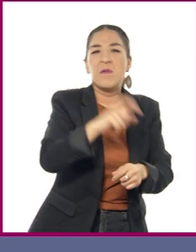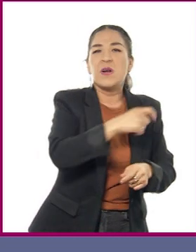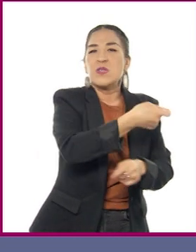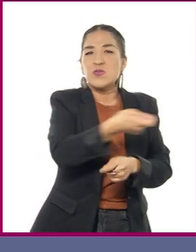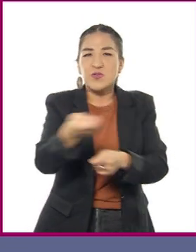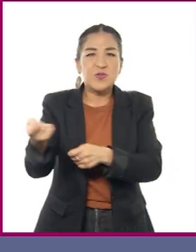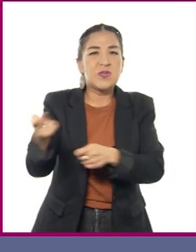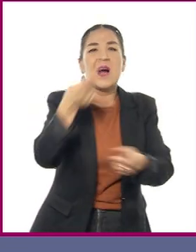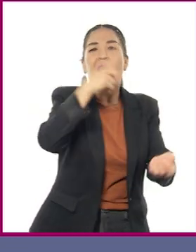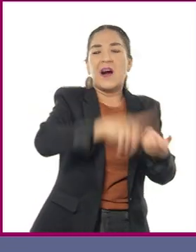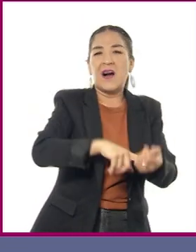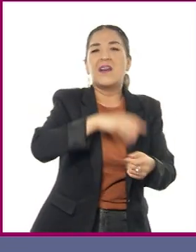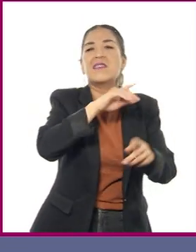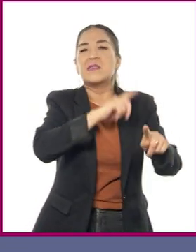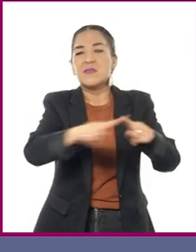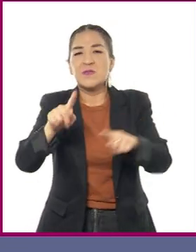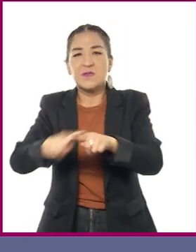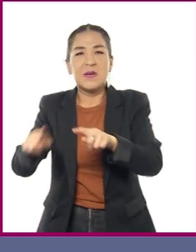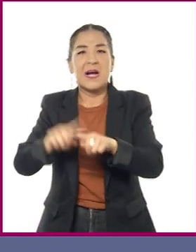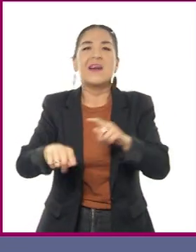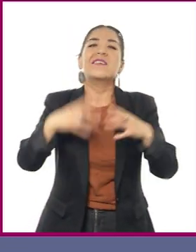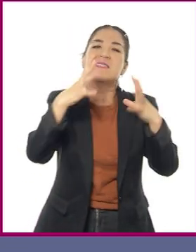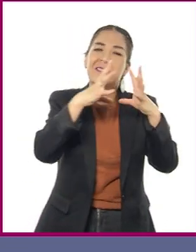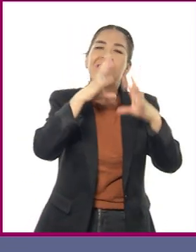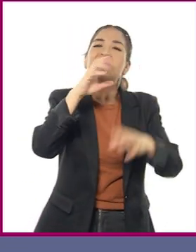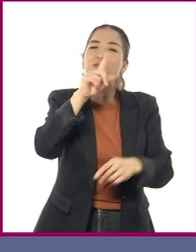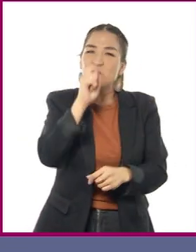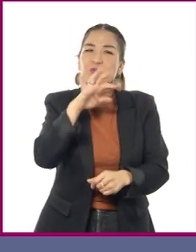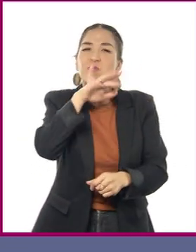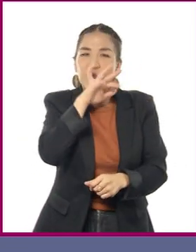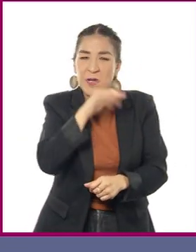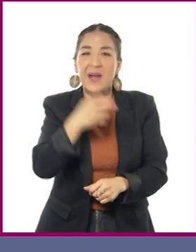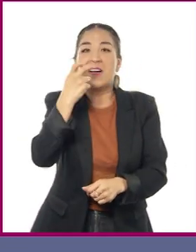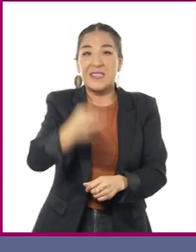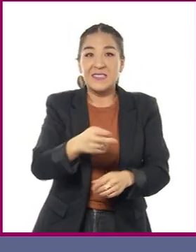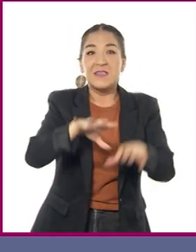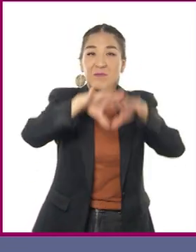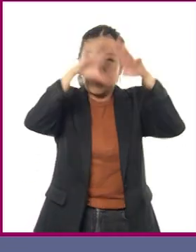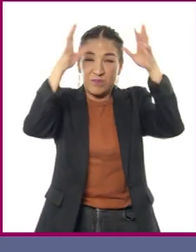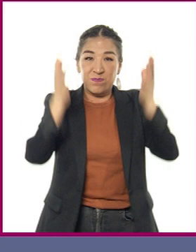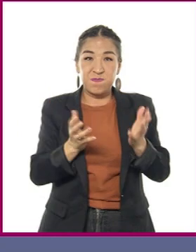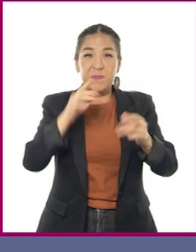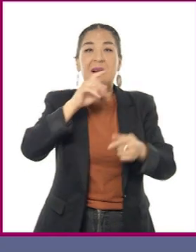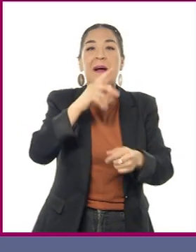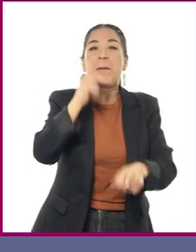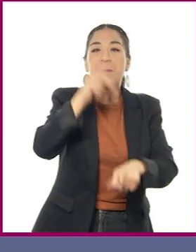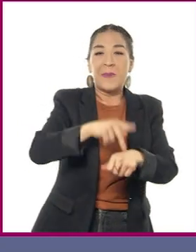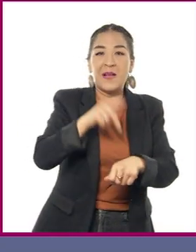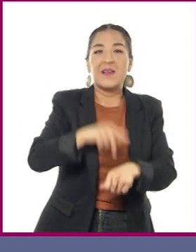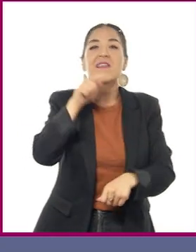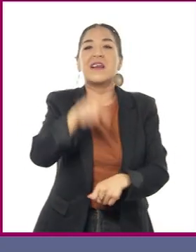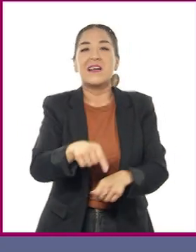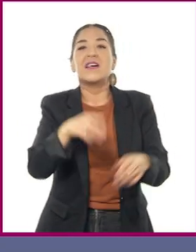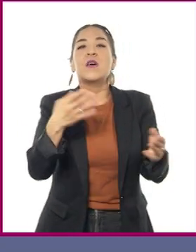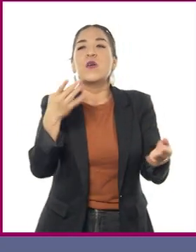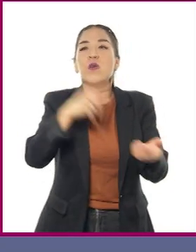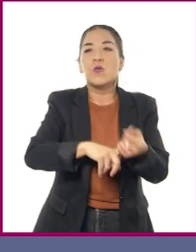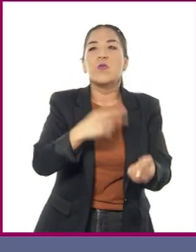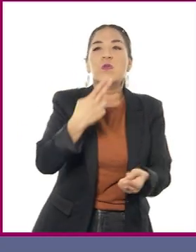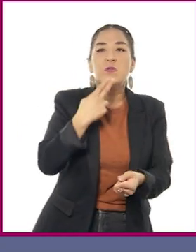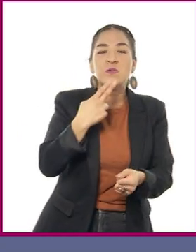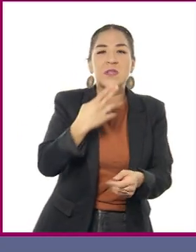contamina. La minería es altamente contaminante, pues en sus procesos utilizan